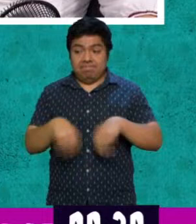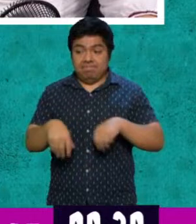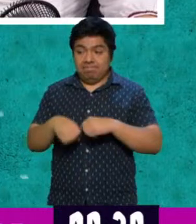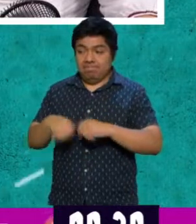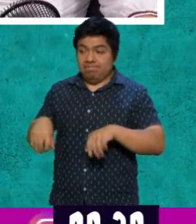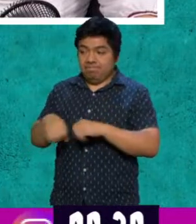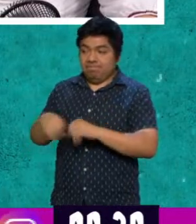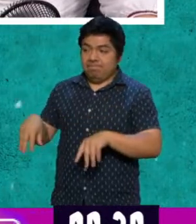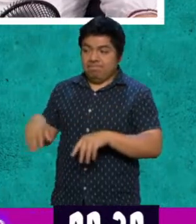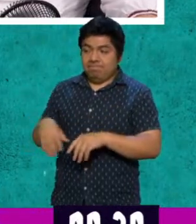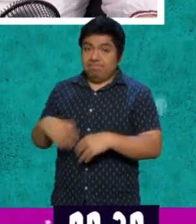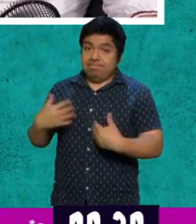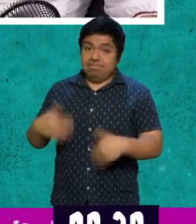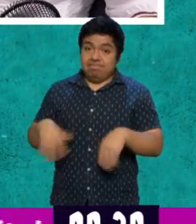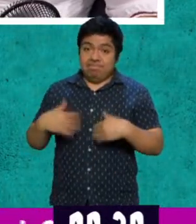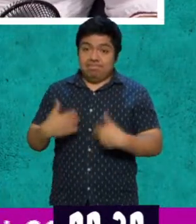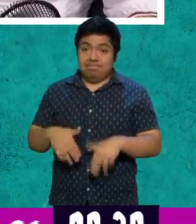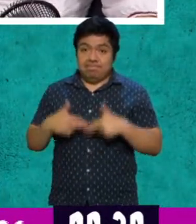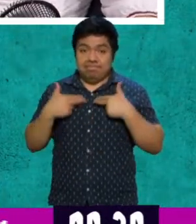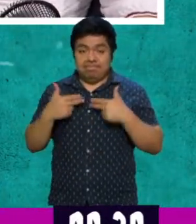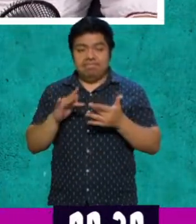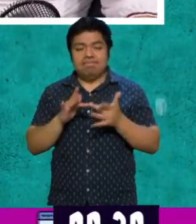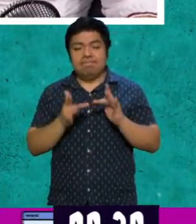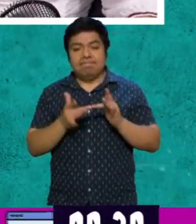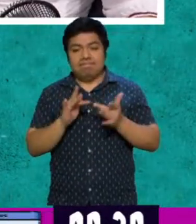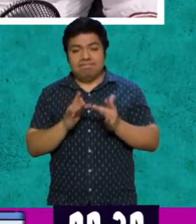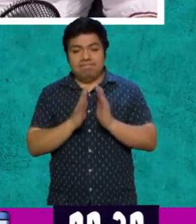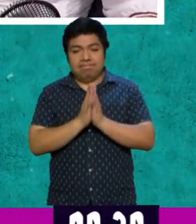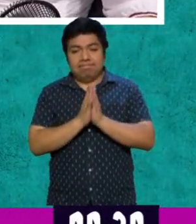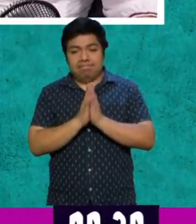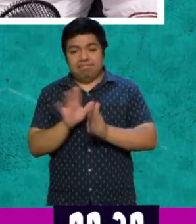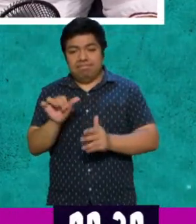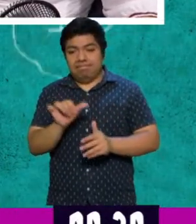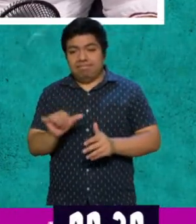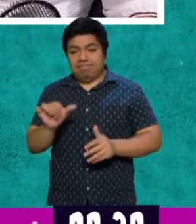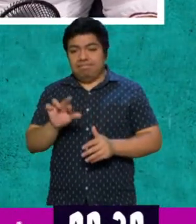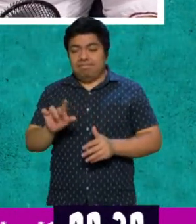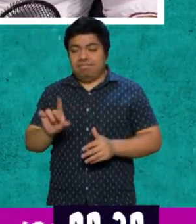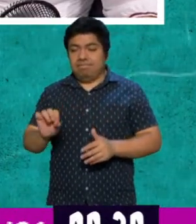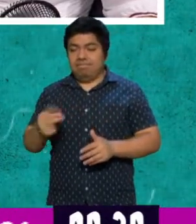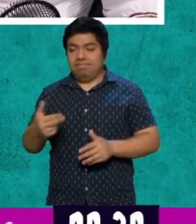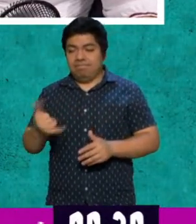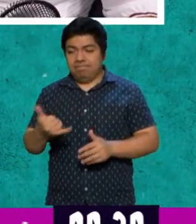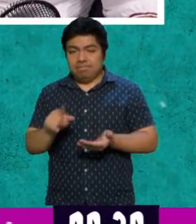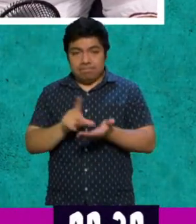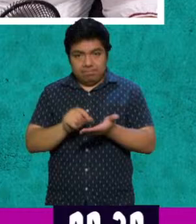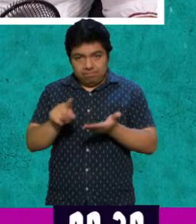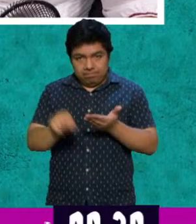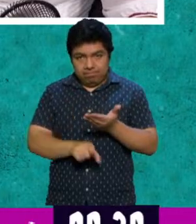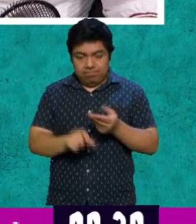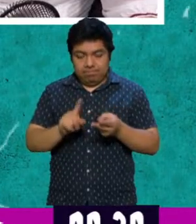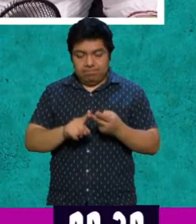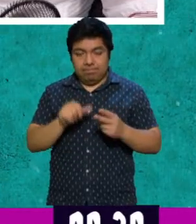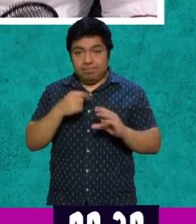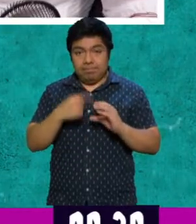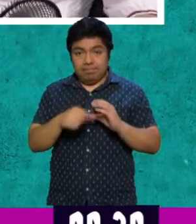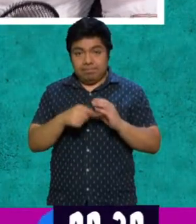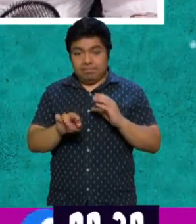valores fundamentales. humanidad. La humanidad. Tus redes, mi querido Vic. @ronquillo de hoy en la X y